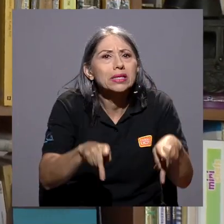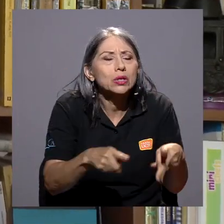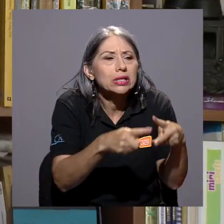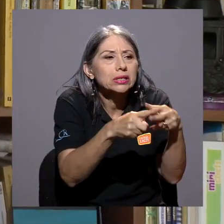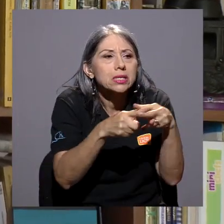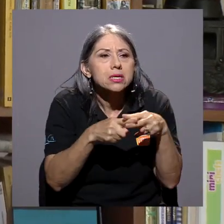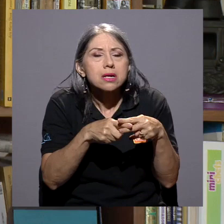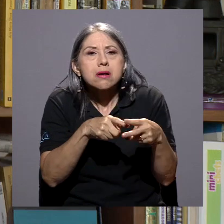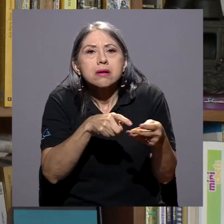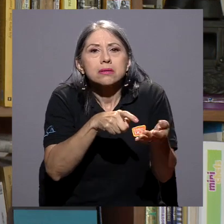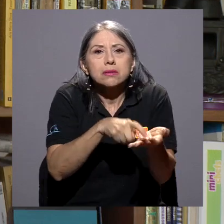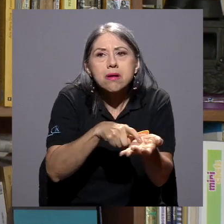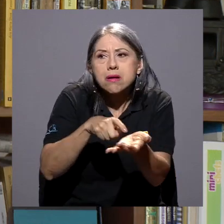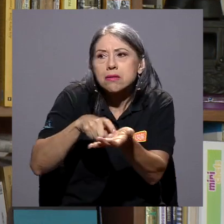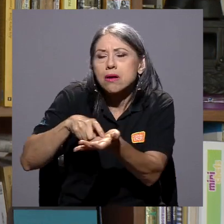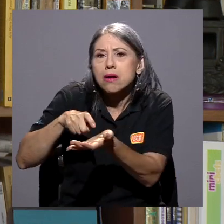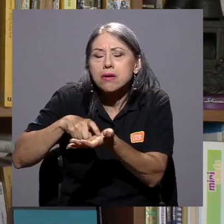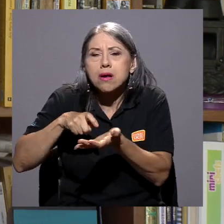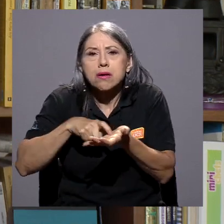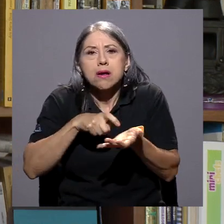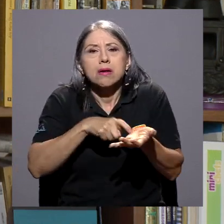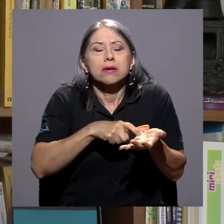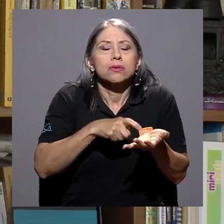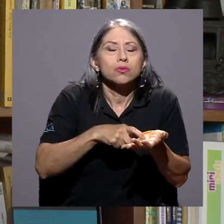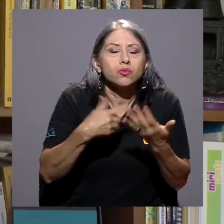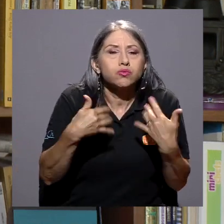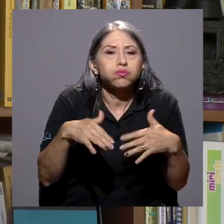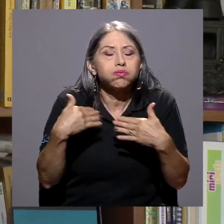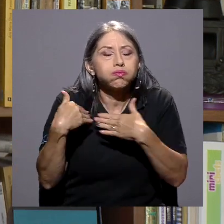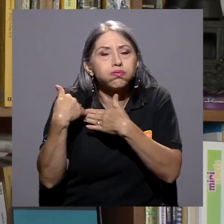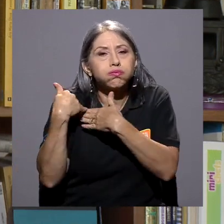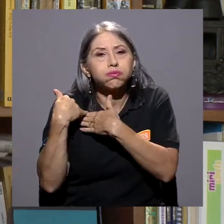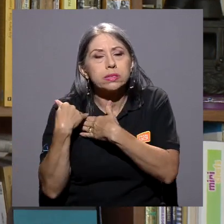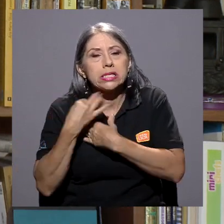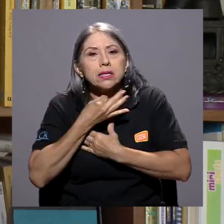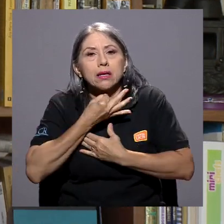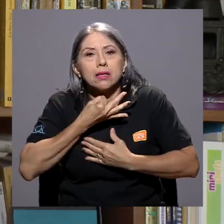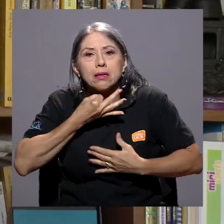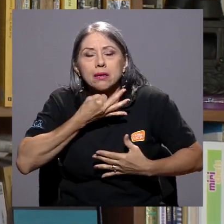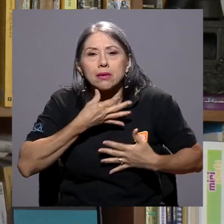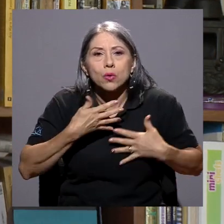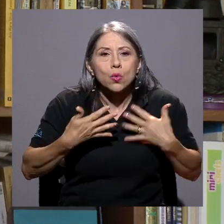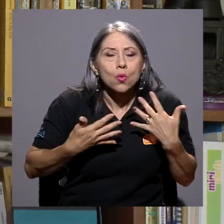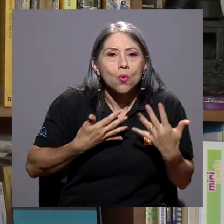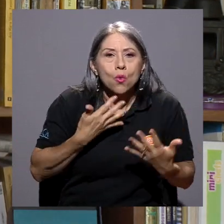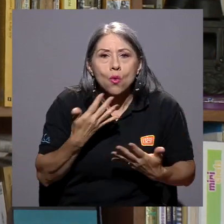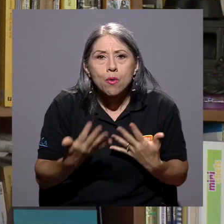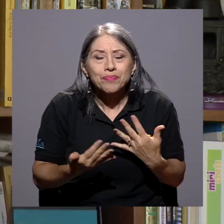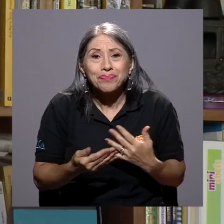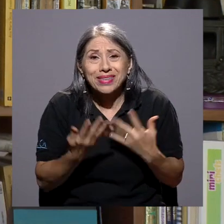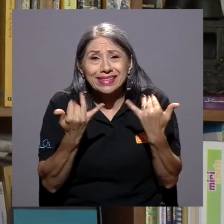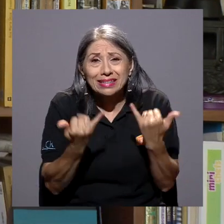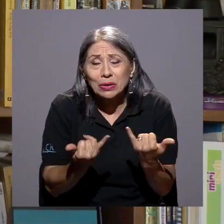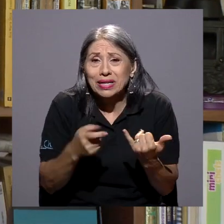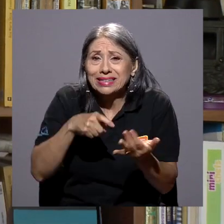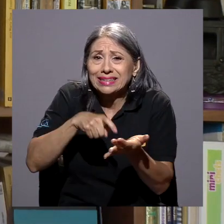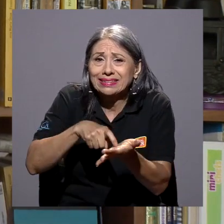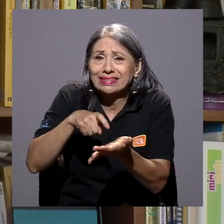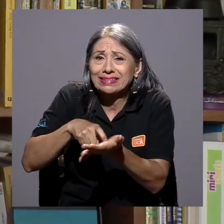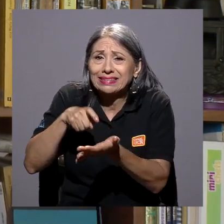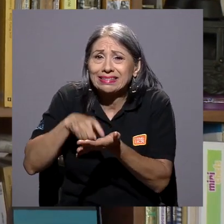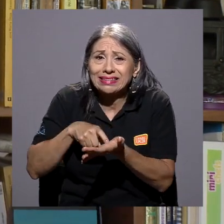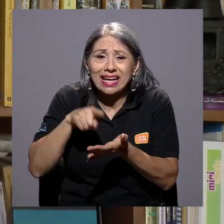¿verdad? Que la gente está soportando sobre sus hombros. Y la cantidad de endeudamiento